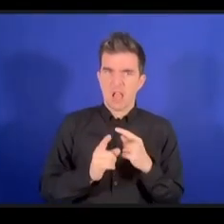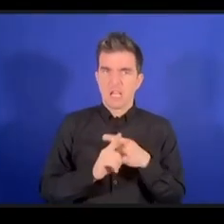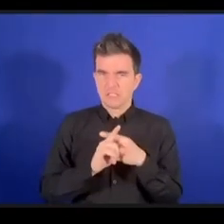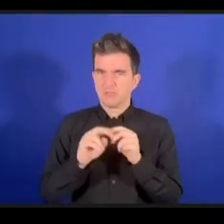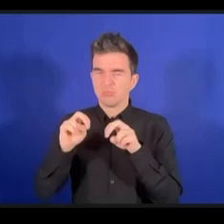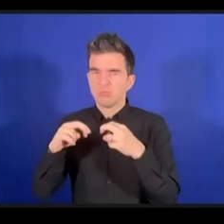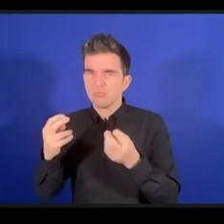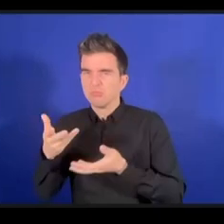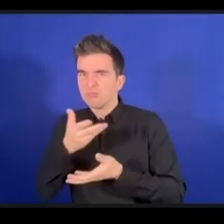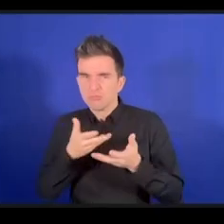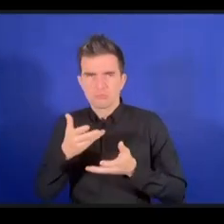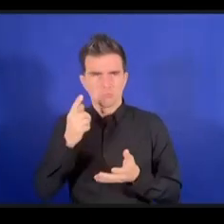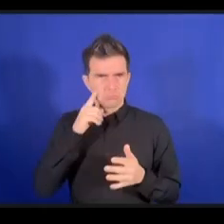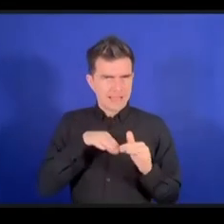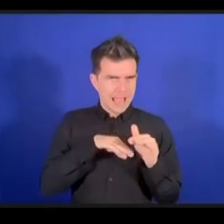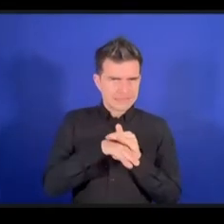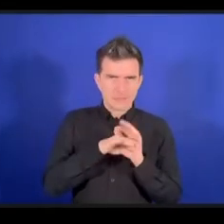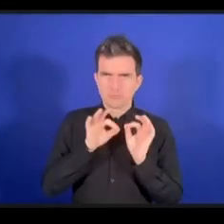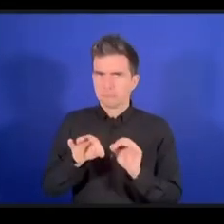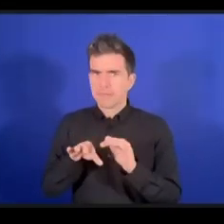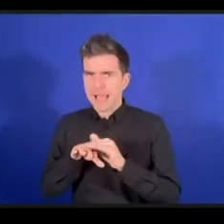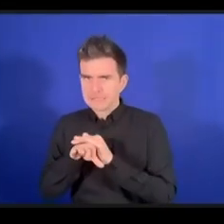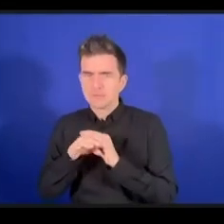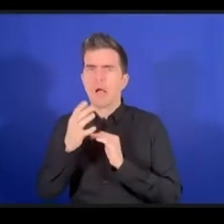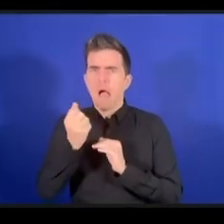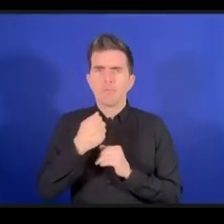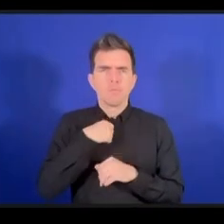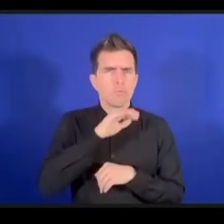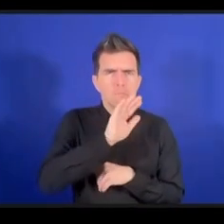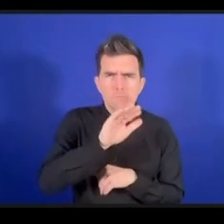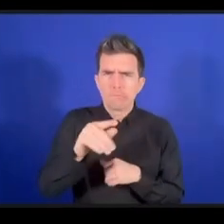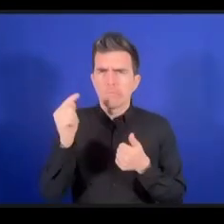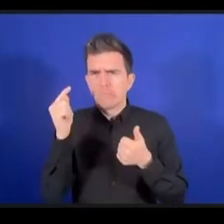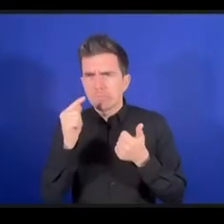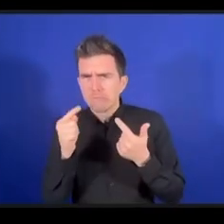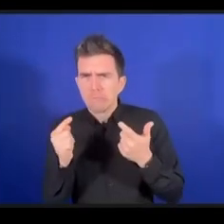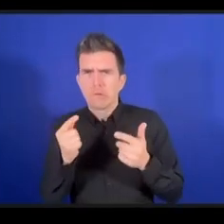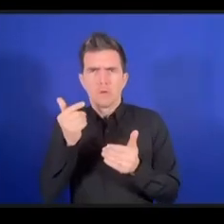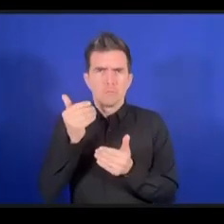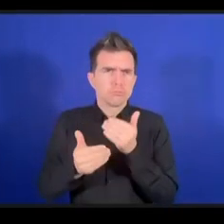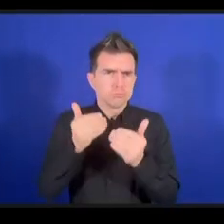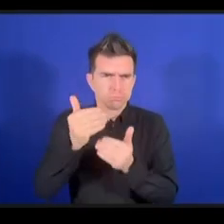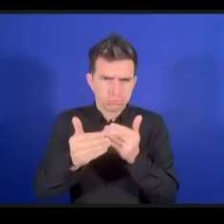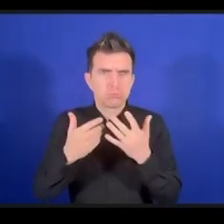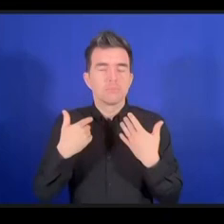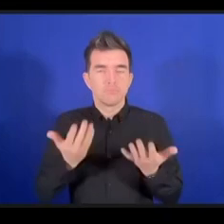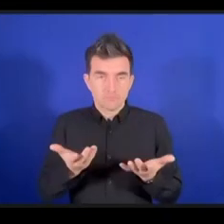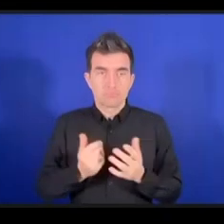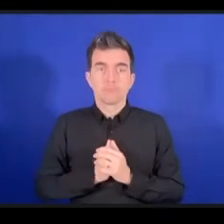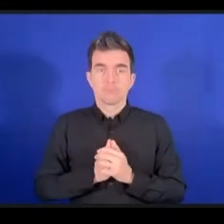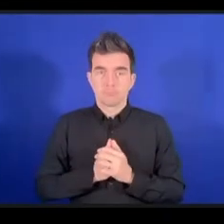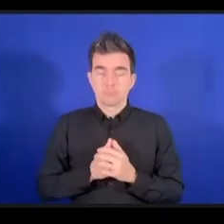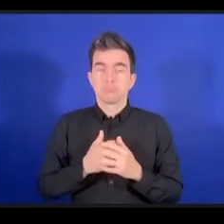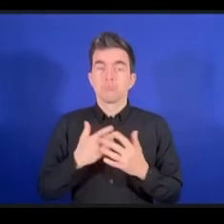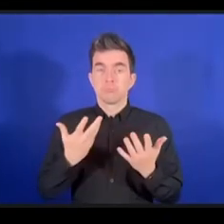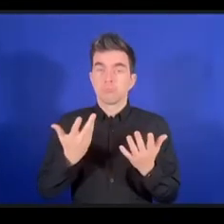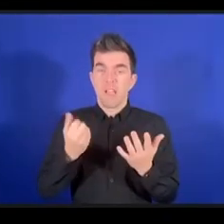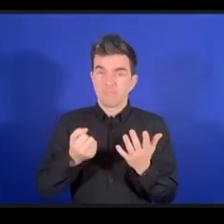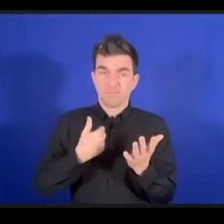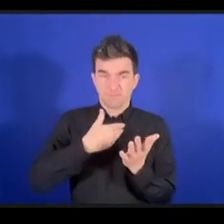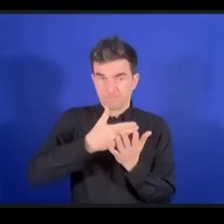algunas recomendaciones también teníamos un documento sobre la accesibilidad de los eventos en línea y presenciales este